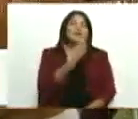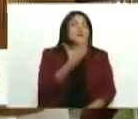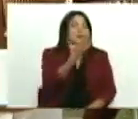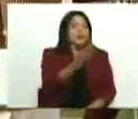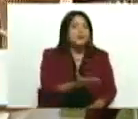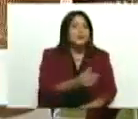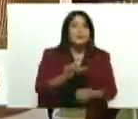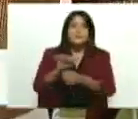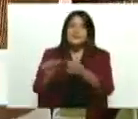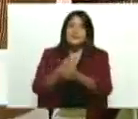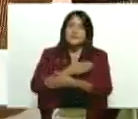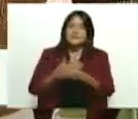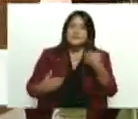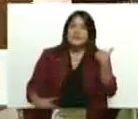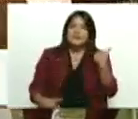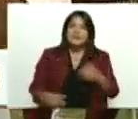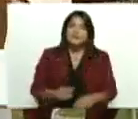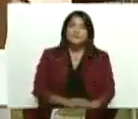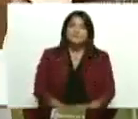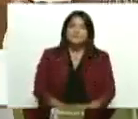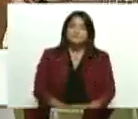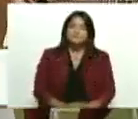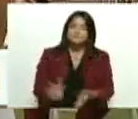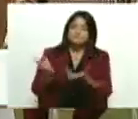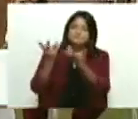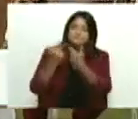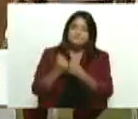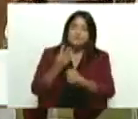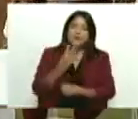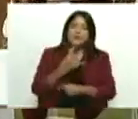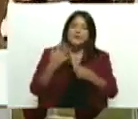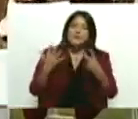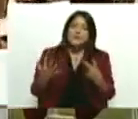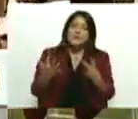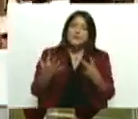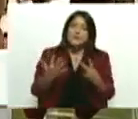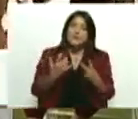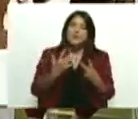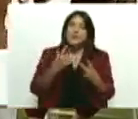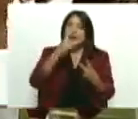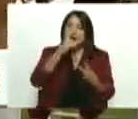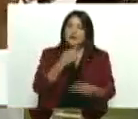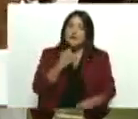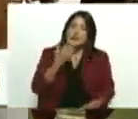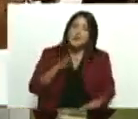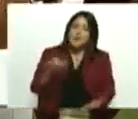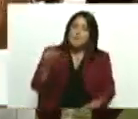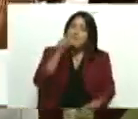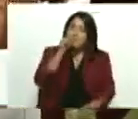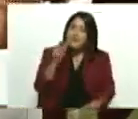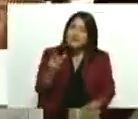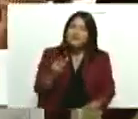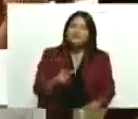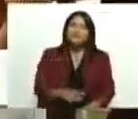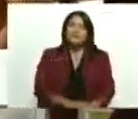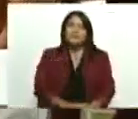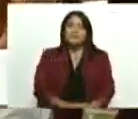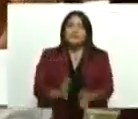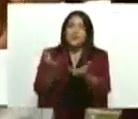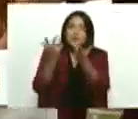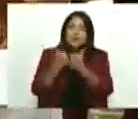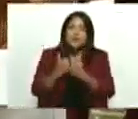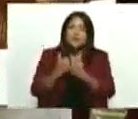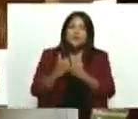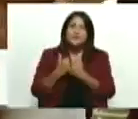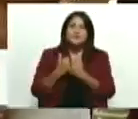vicepresidenta ejecutiva. Nos gustaría que nos comentara 47 años de su siembra. ¿Cuál es el mensaje que se mantiene vigente en el pueblo venezolano que debe rescatar